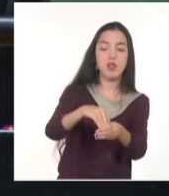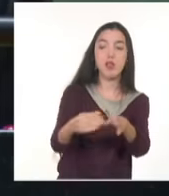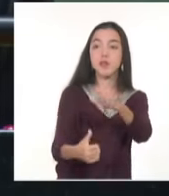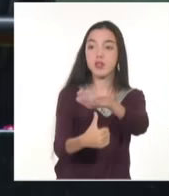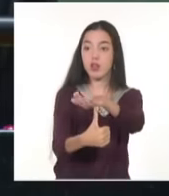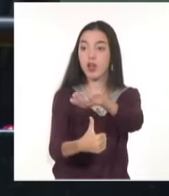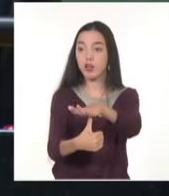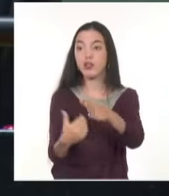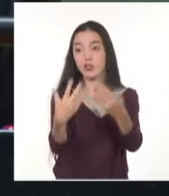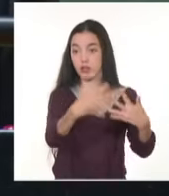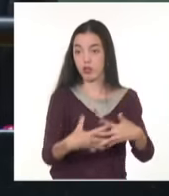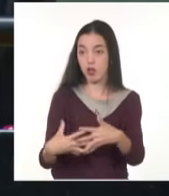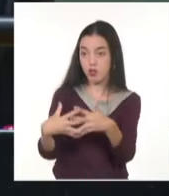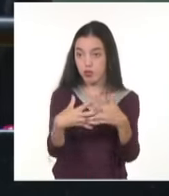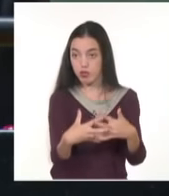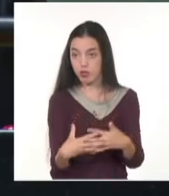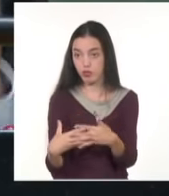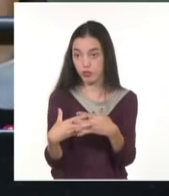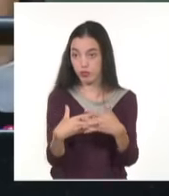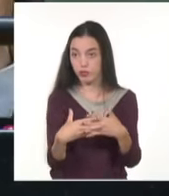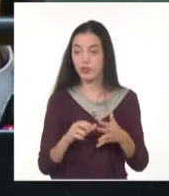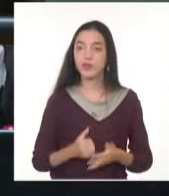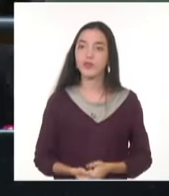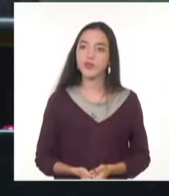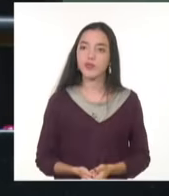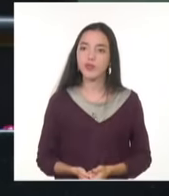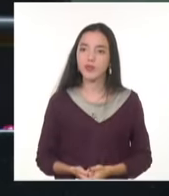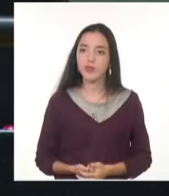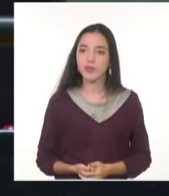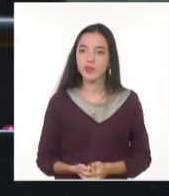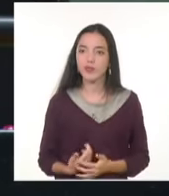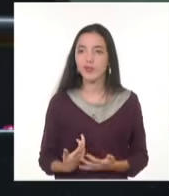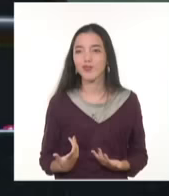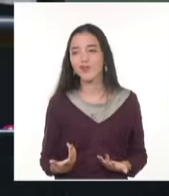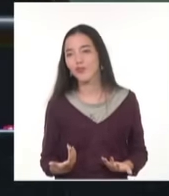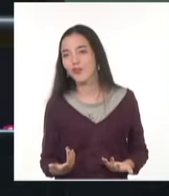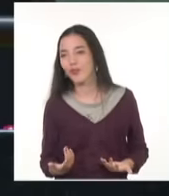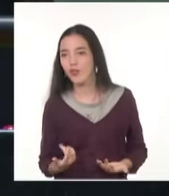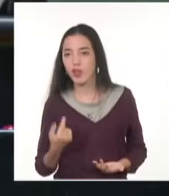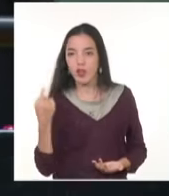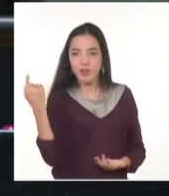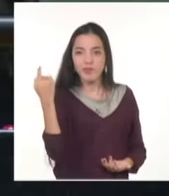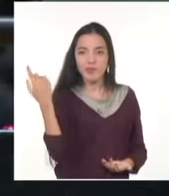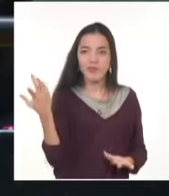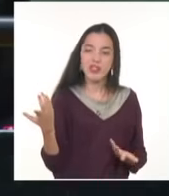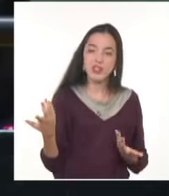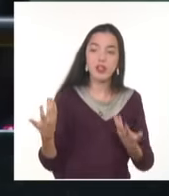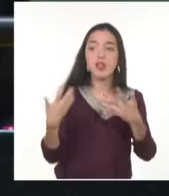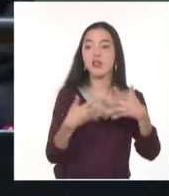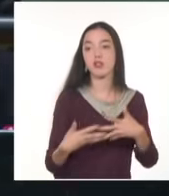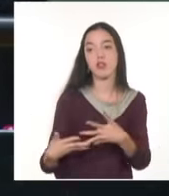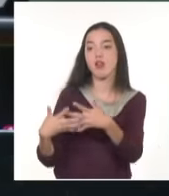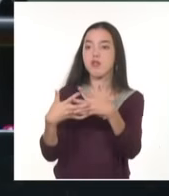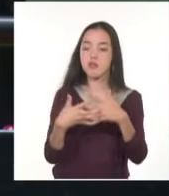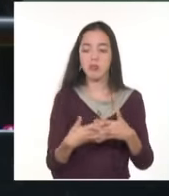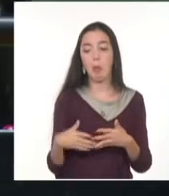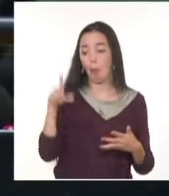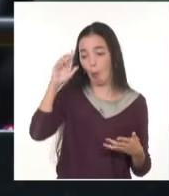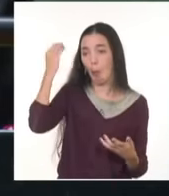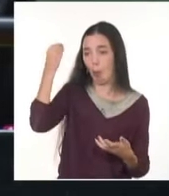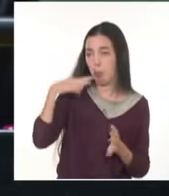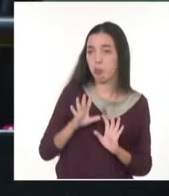los Estados Unidos. Asunto que solo compete a los estadounidenses. Solo